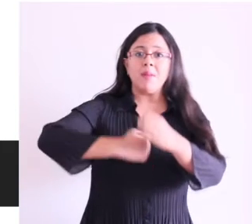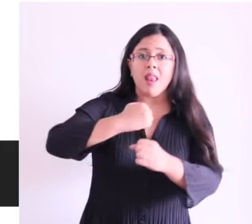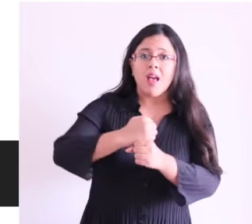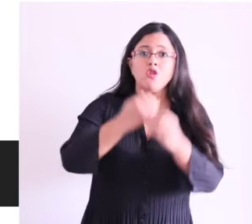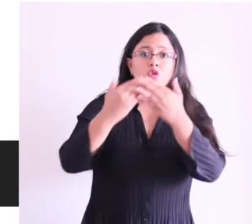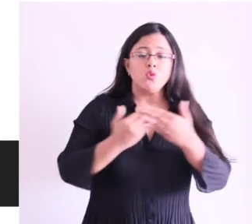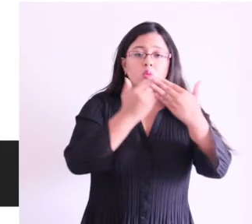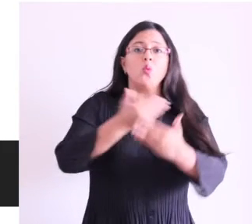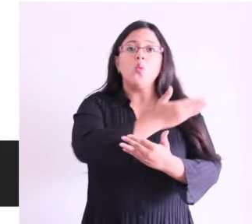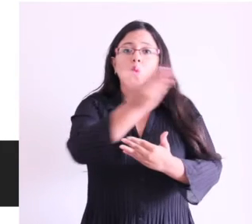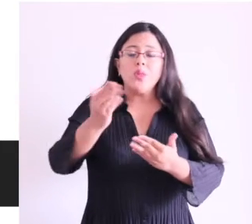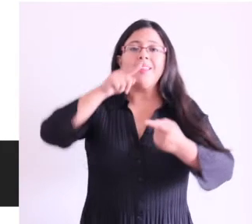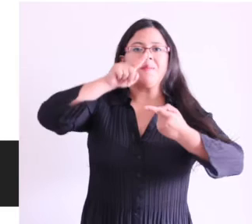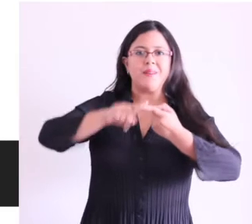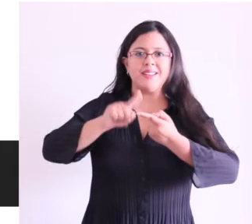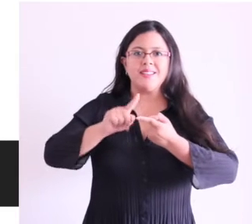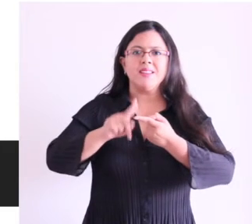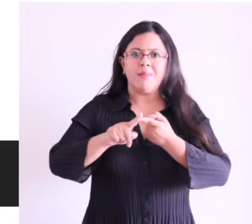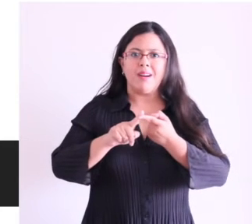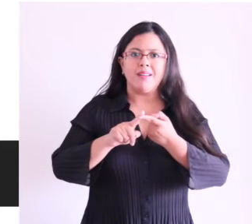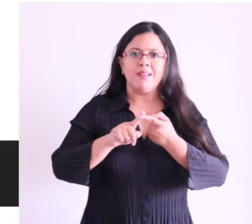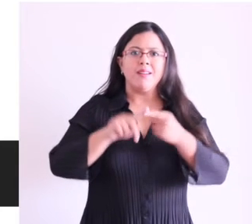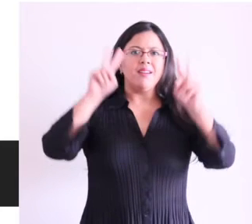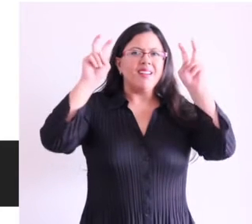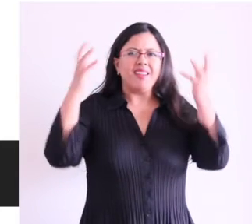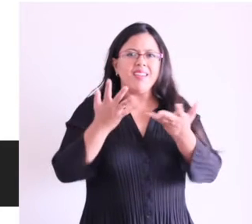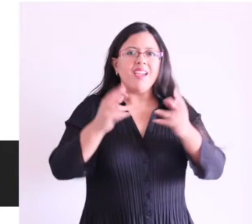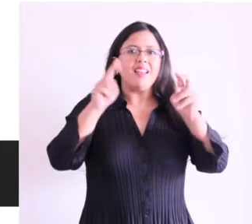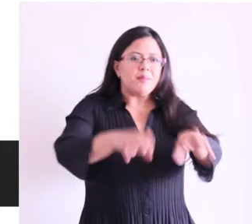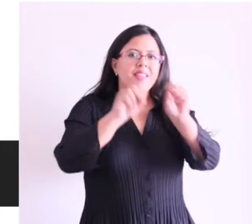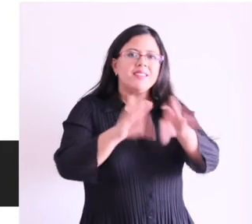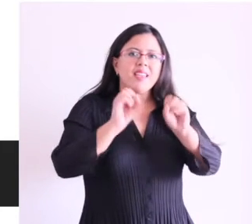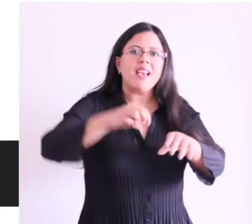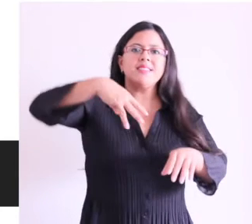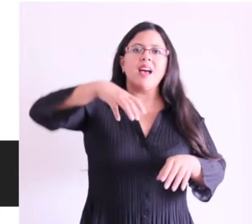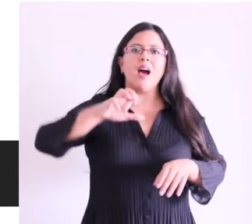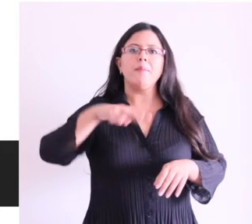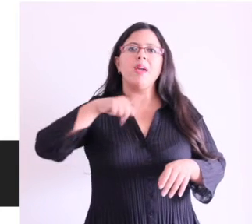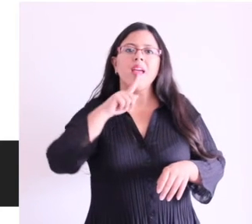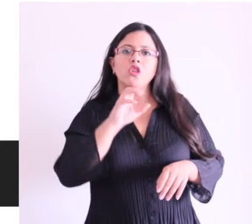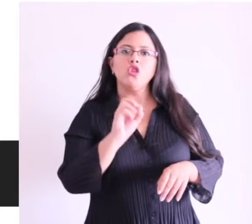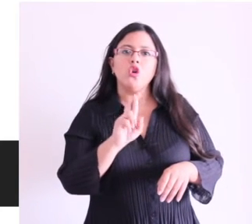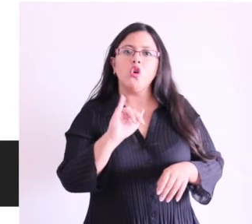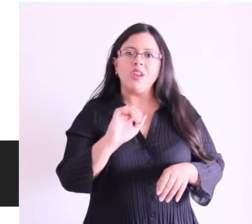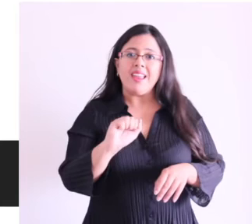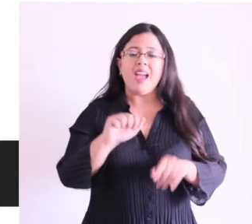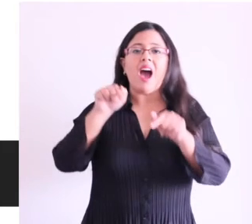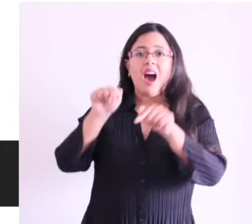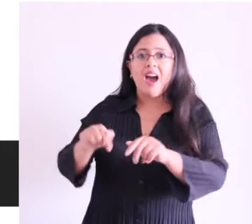puedan participar de forma sistemática en las mentorías académicas establecidas en el